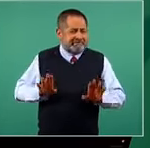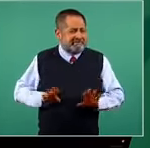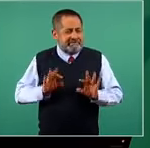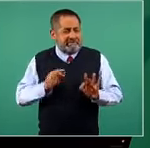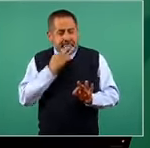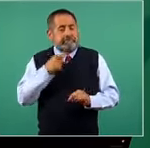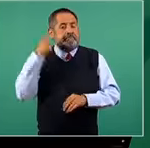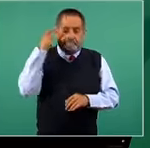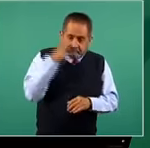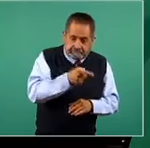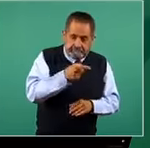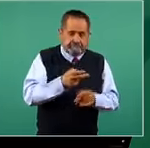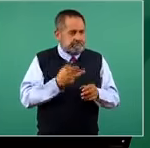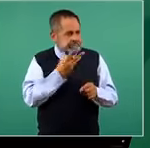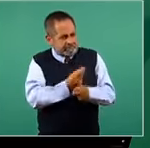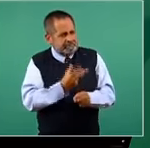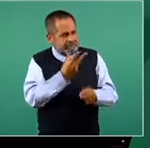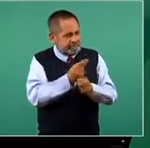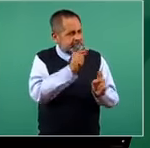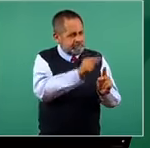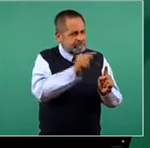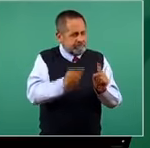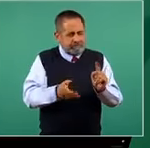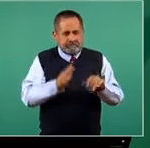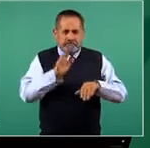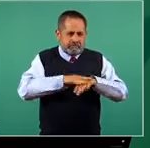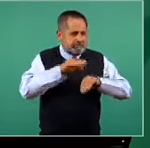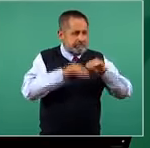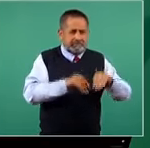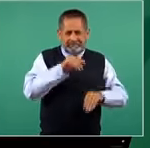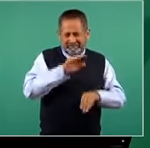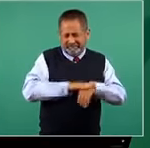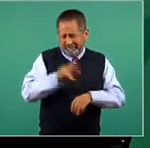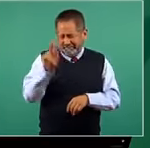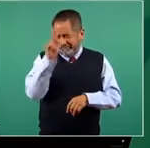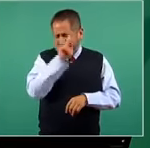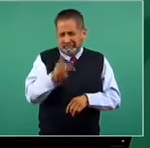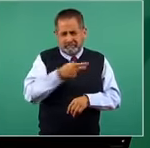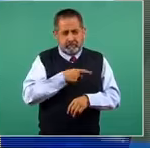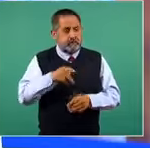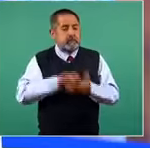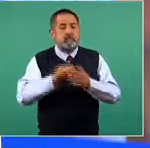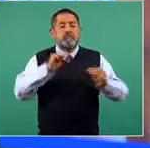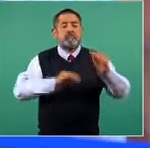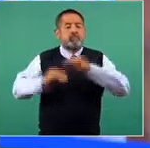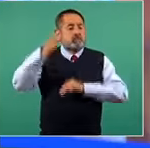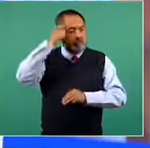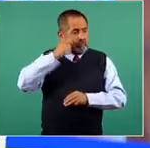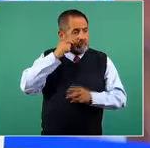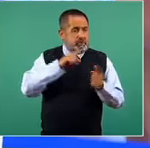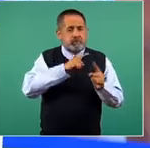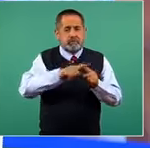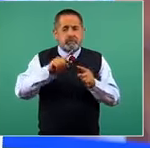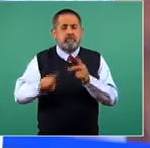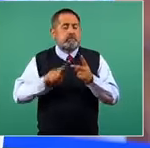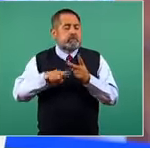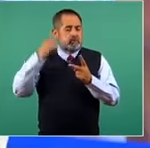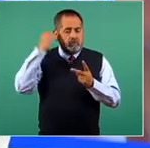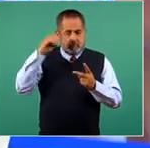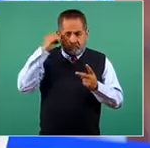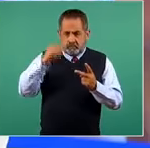social, donde existe la más extrema pobreza. La montaña de Guerrero, varias regiones de